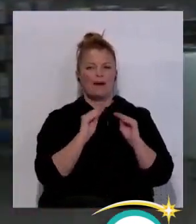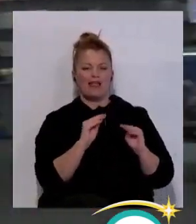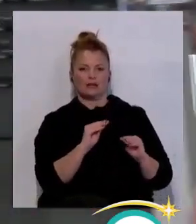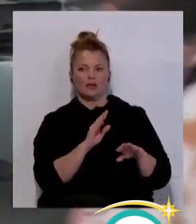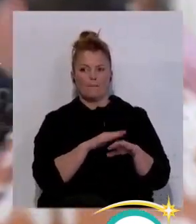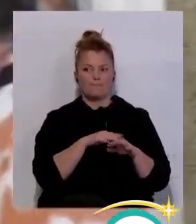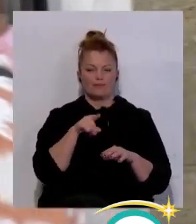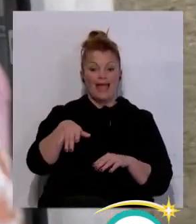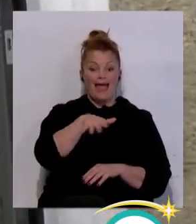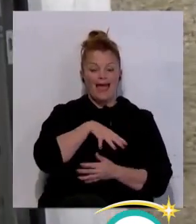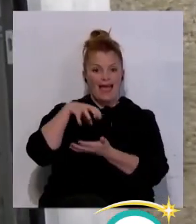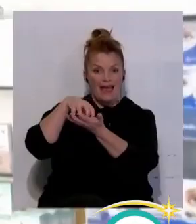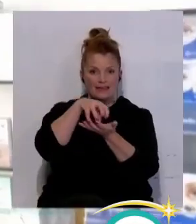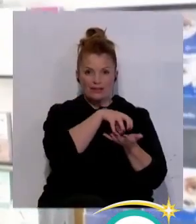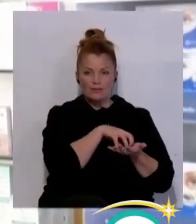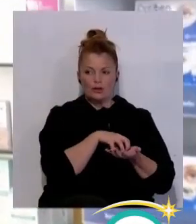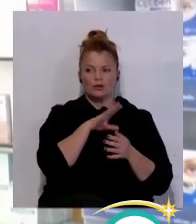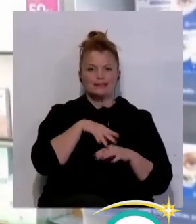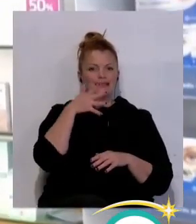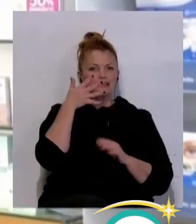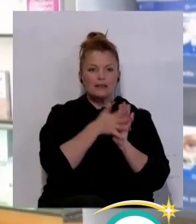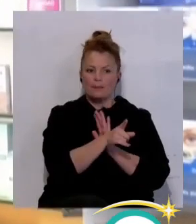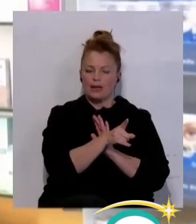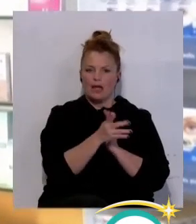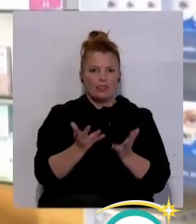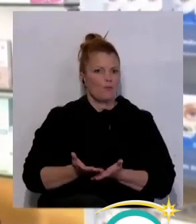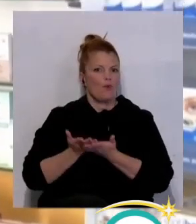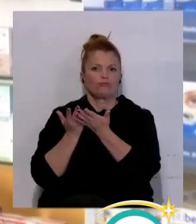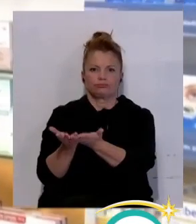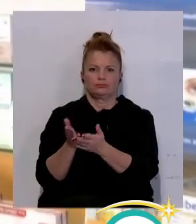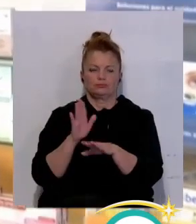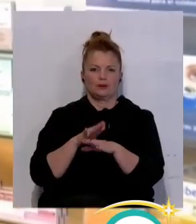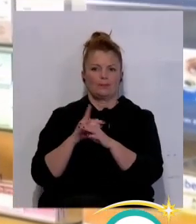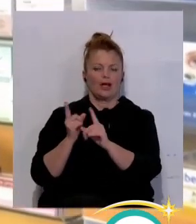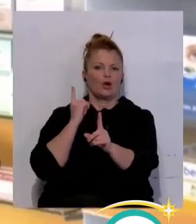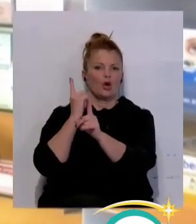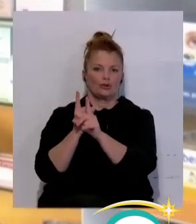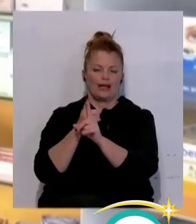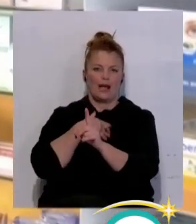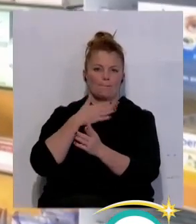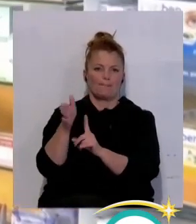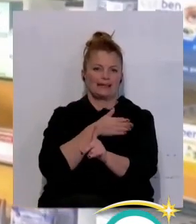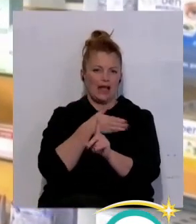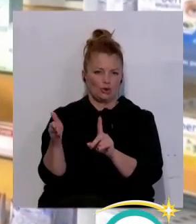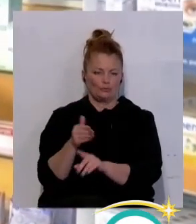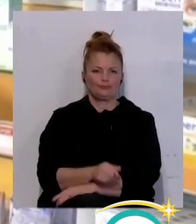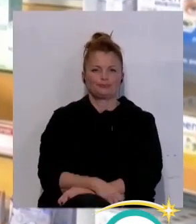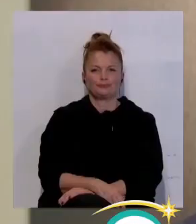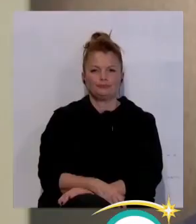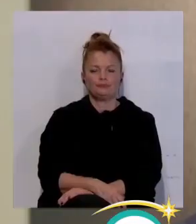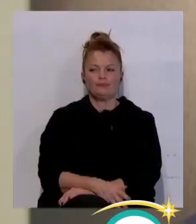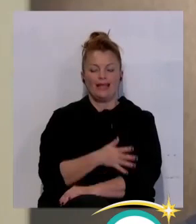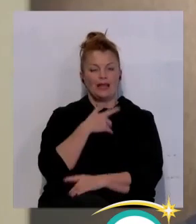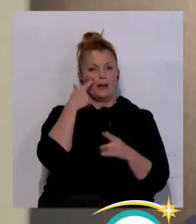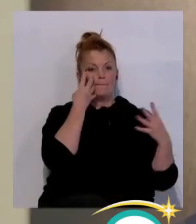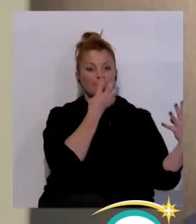que estos establecimientos están siempre disponibles para la atención contra el maltrato. También queremos